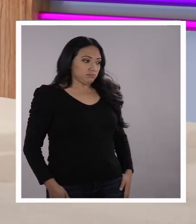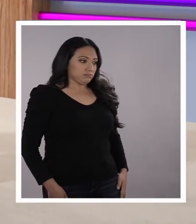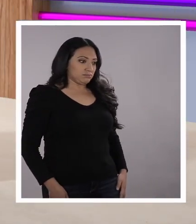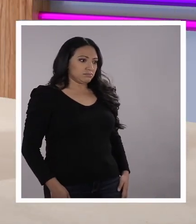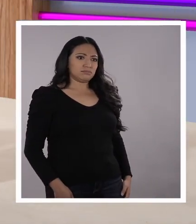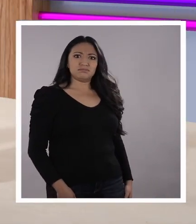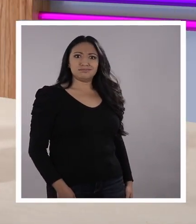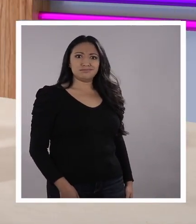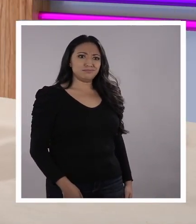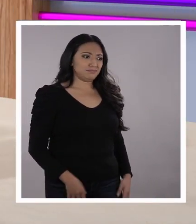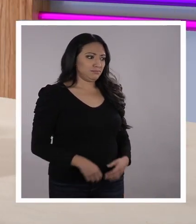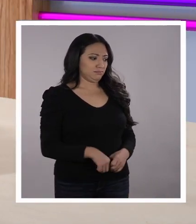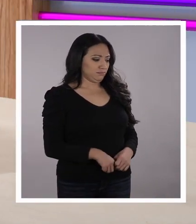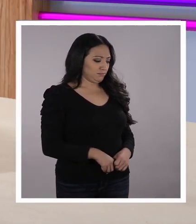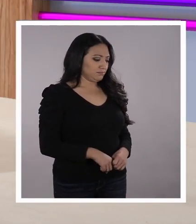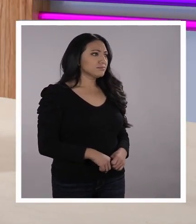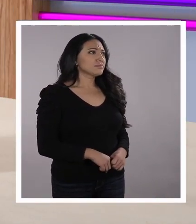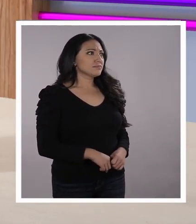nos...